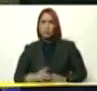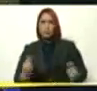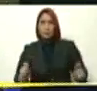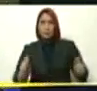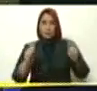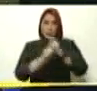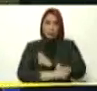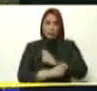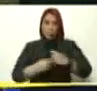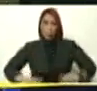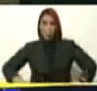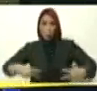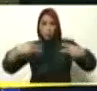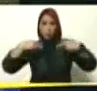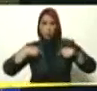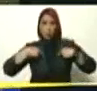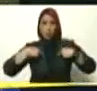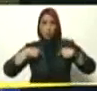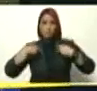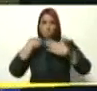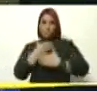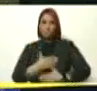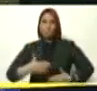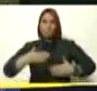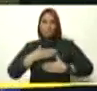transición humanamente gratificante.